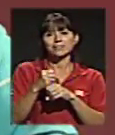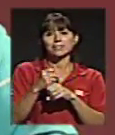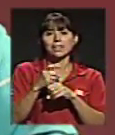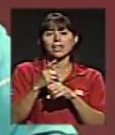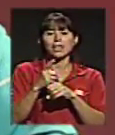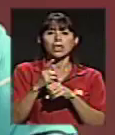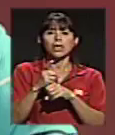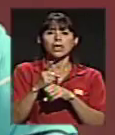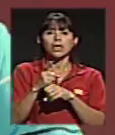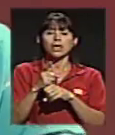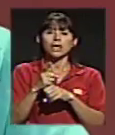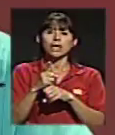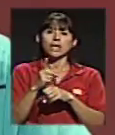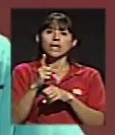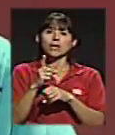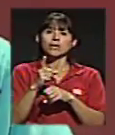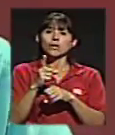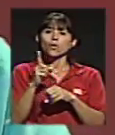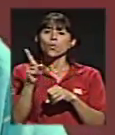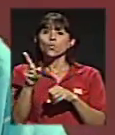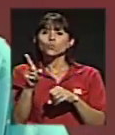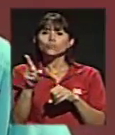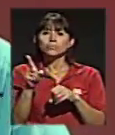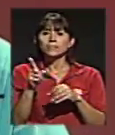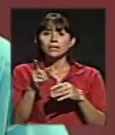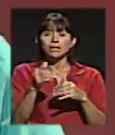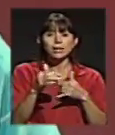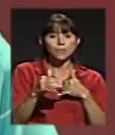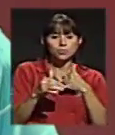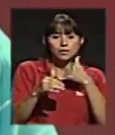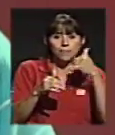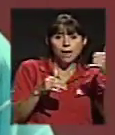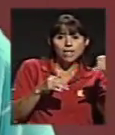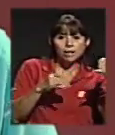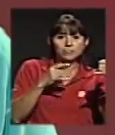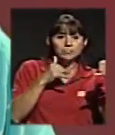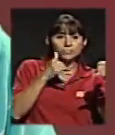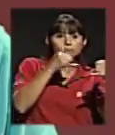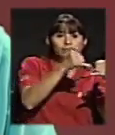de la llamada entre las diferentes empresas.